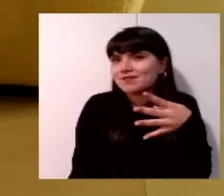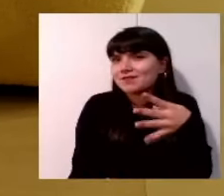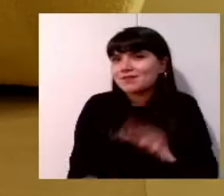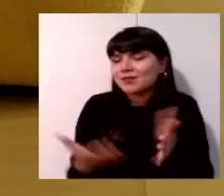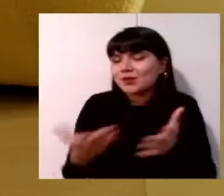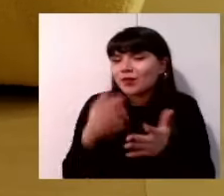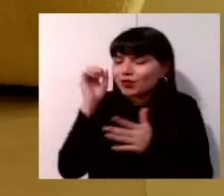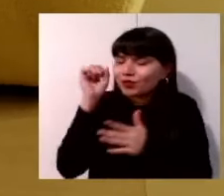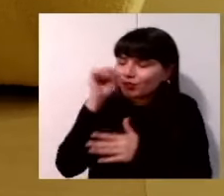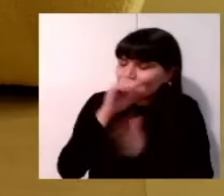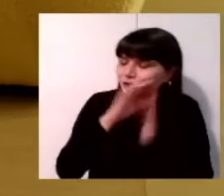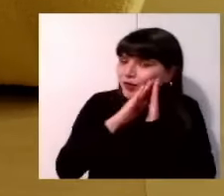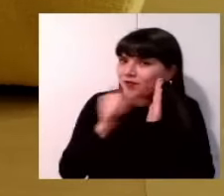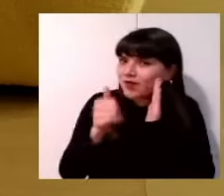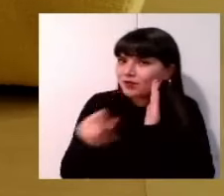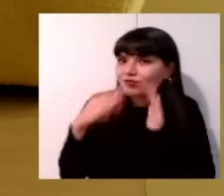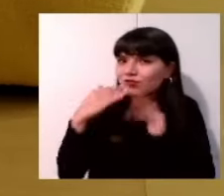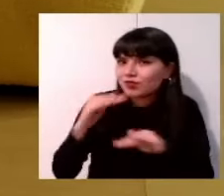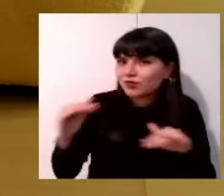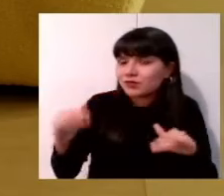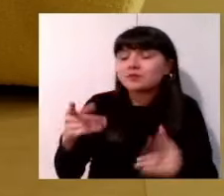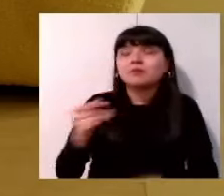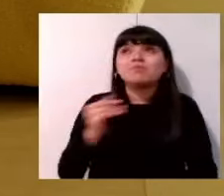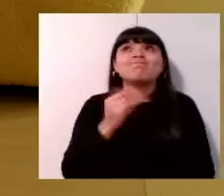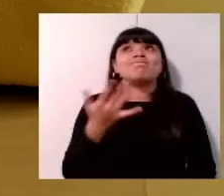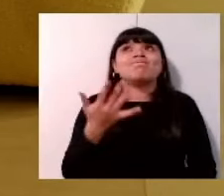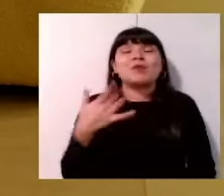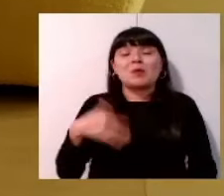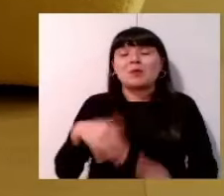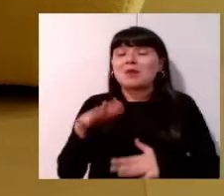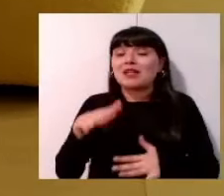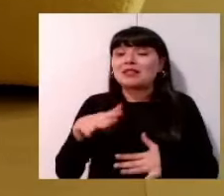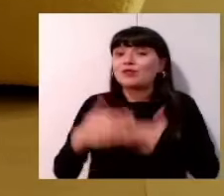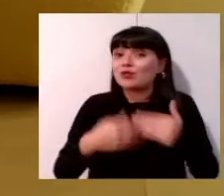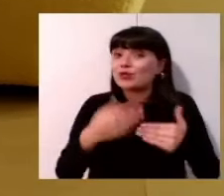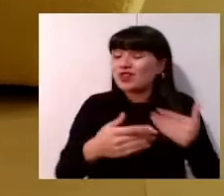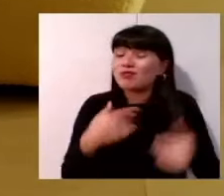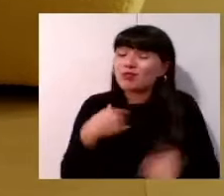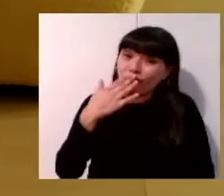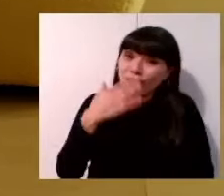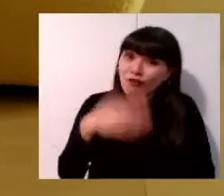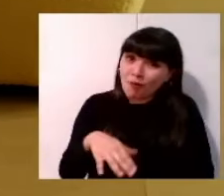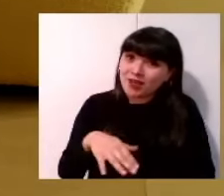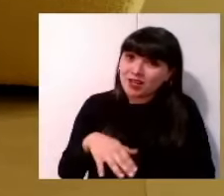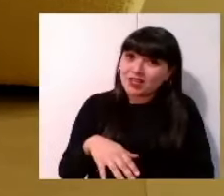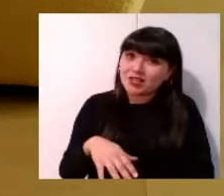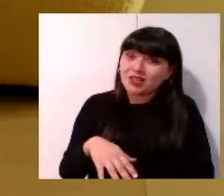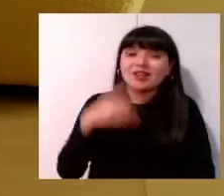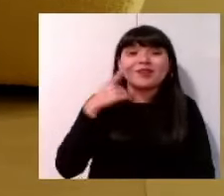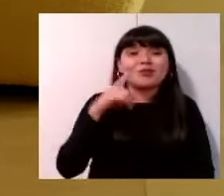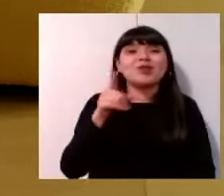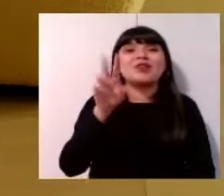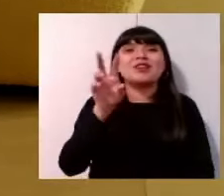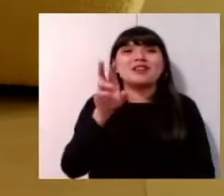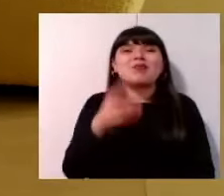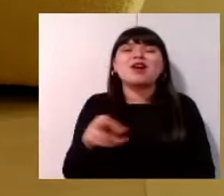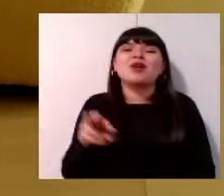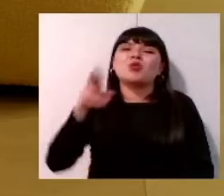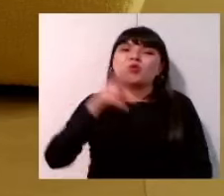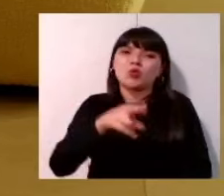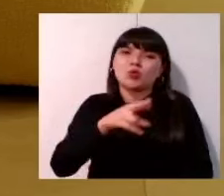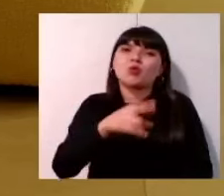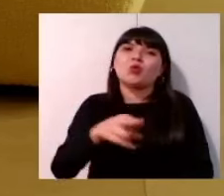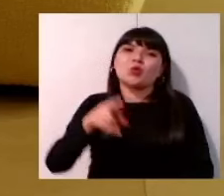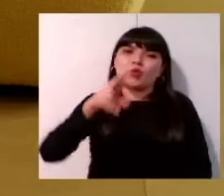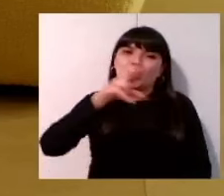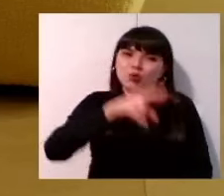Mira, lo que más funciona, y acá es medio fome lo que voy a decir, pero siempre hacer la misma rutina. Yo creo que ese es el secreto. Y la rutina depende de